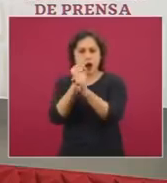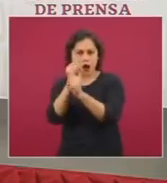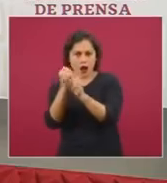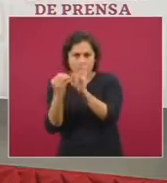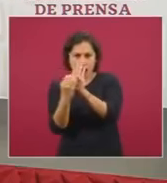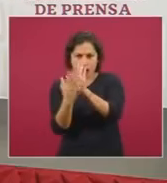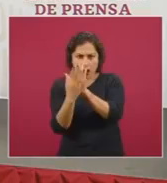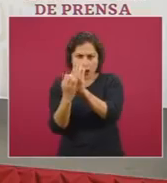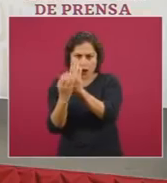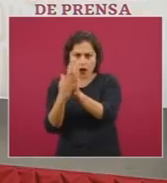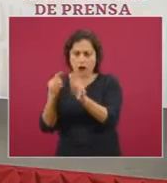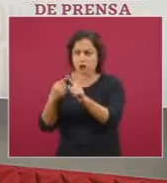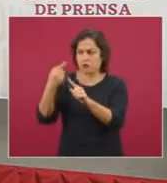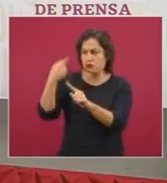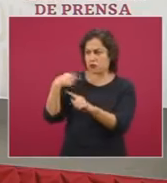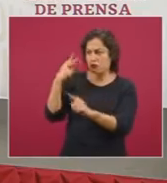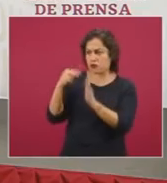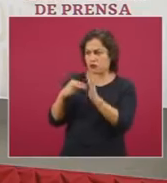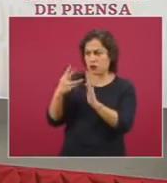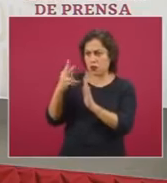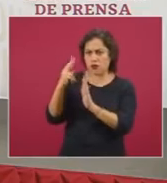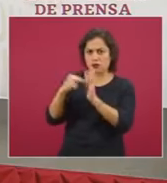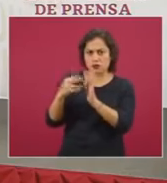el 2004-2005 que lo han hecho.